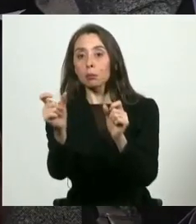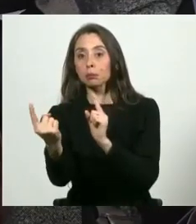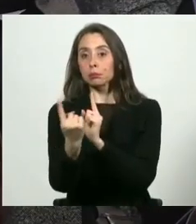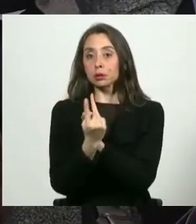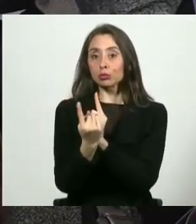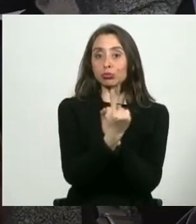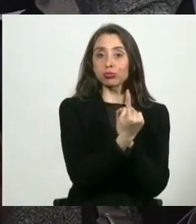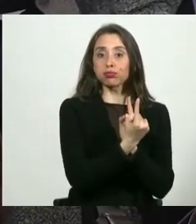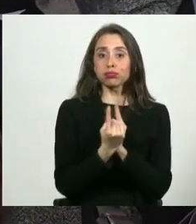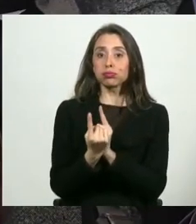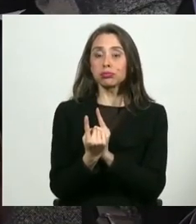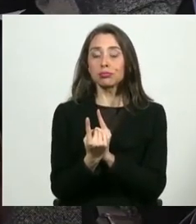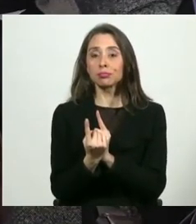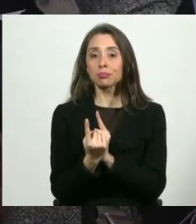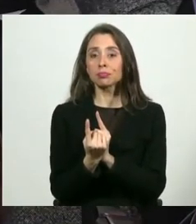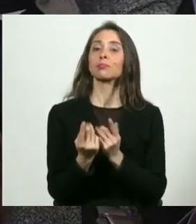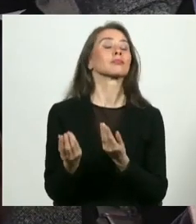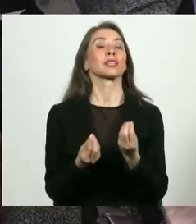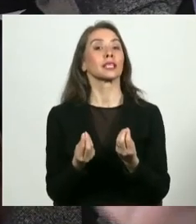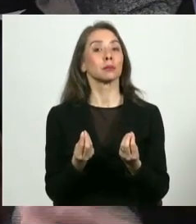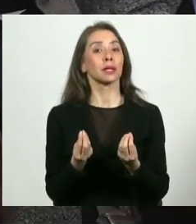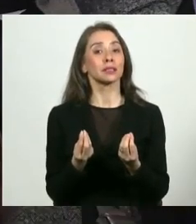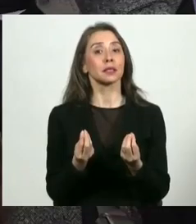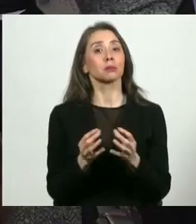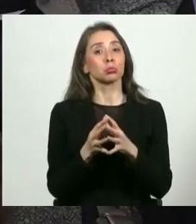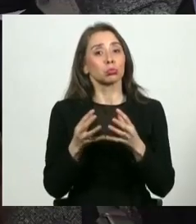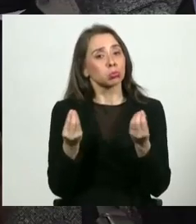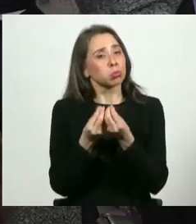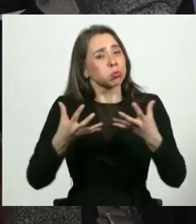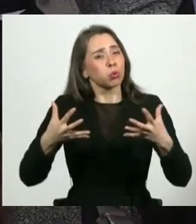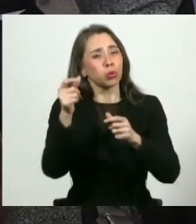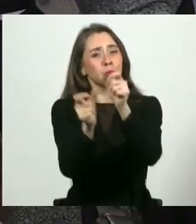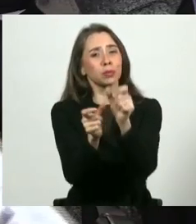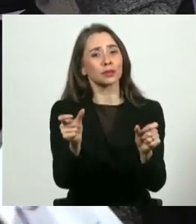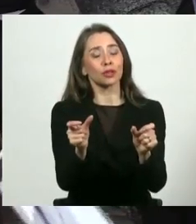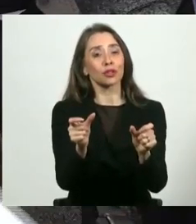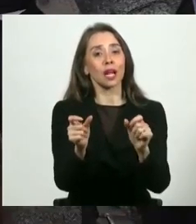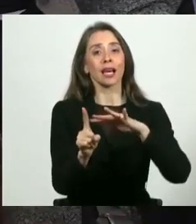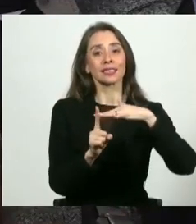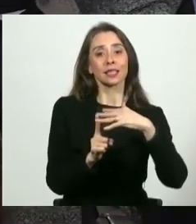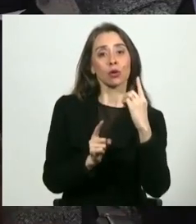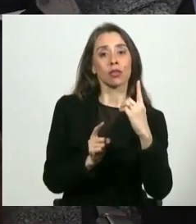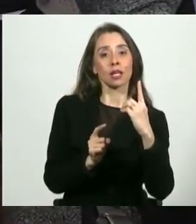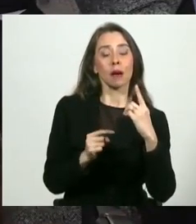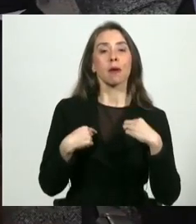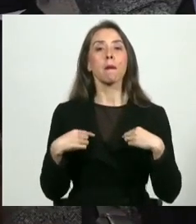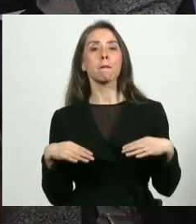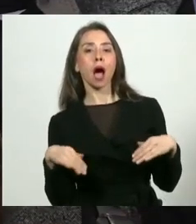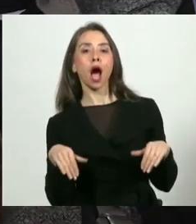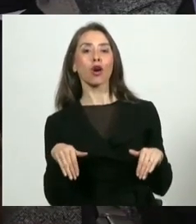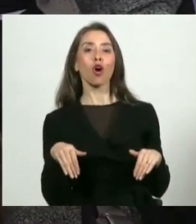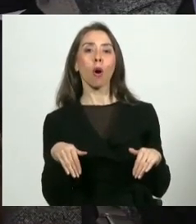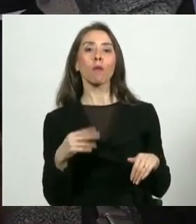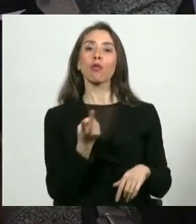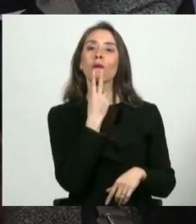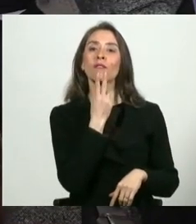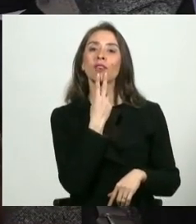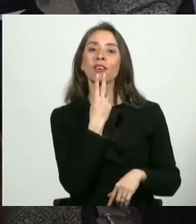Y ¿qué es lo que pasa? Hay bastantes personas en situación de discapacidad que les acomoda